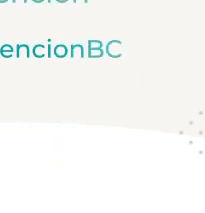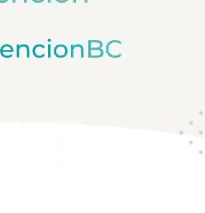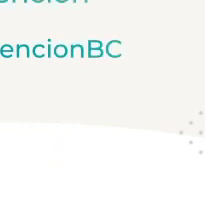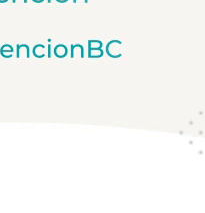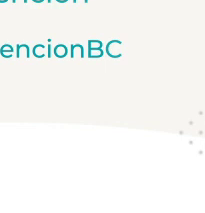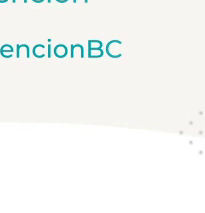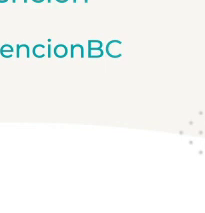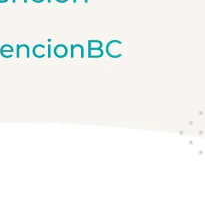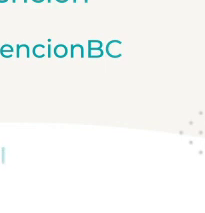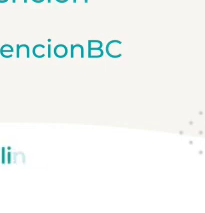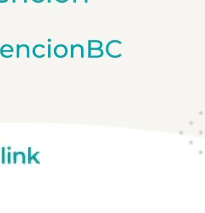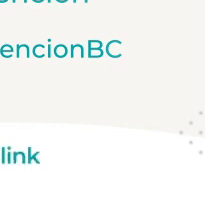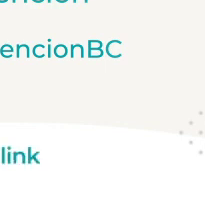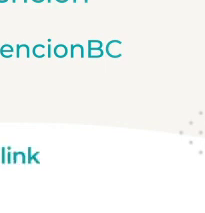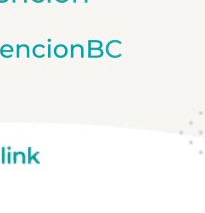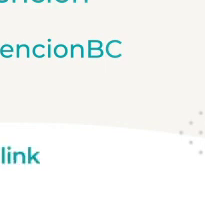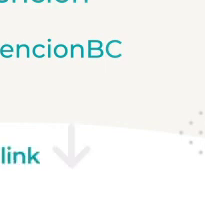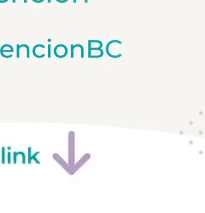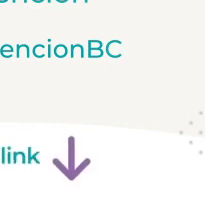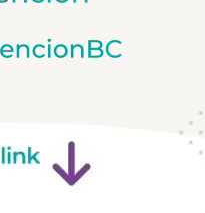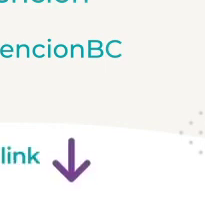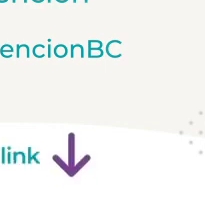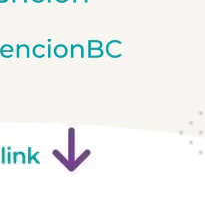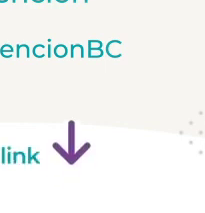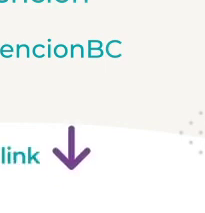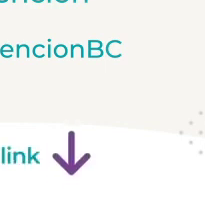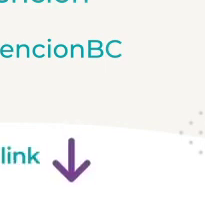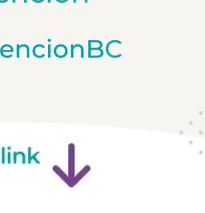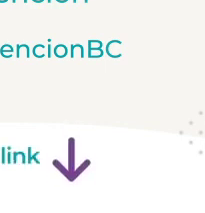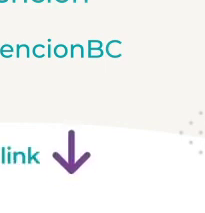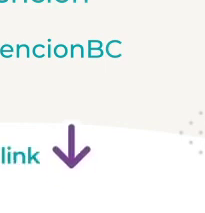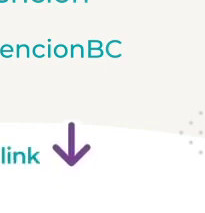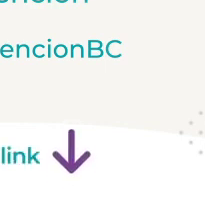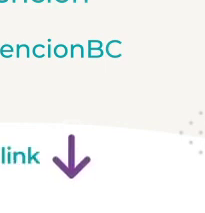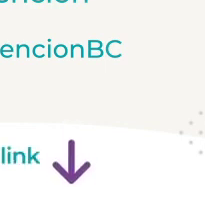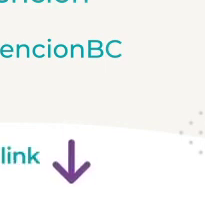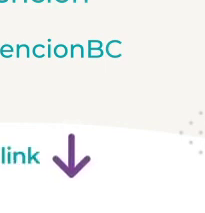Para ver este video, encuentra el link aquí abajo en la descripción.